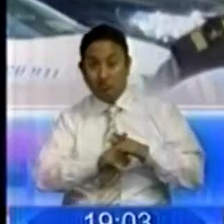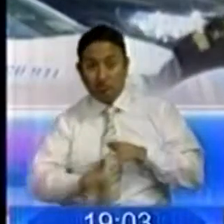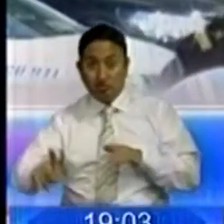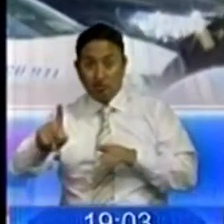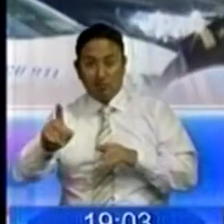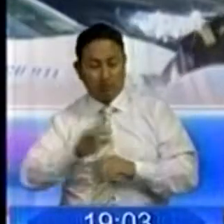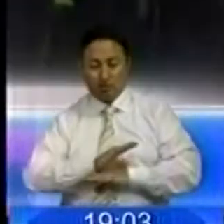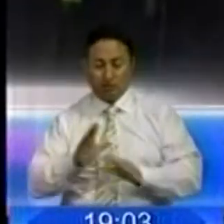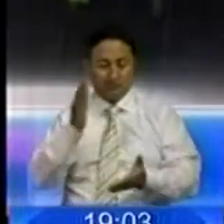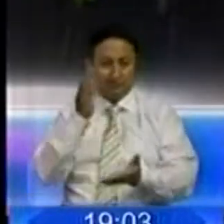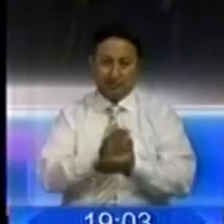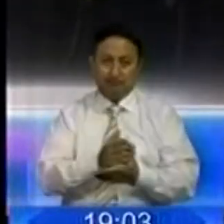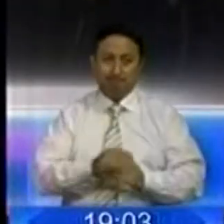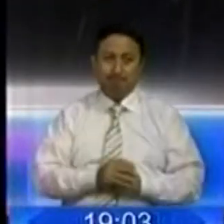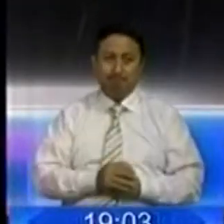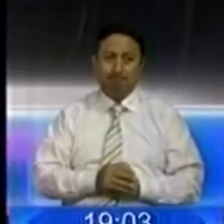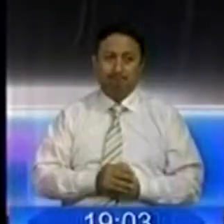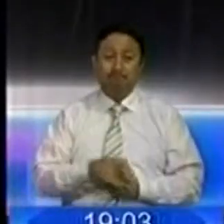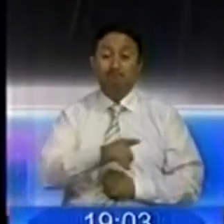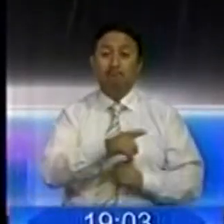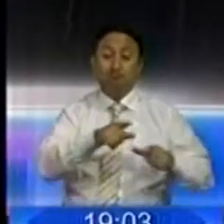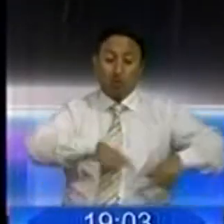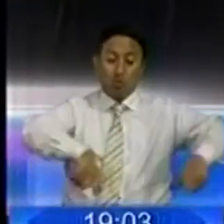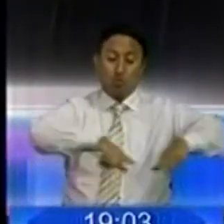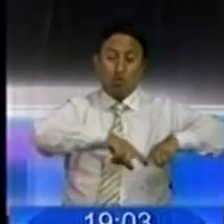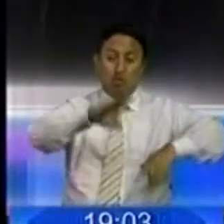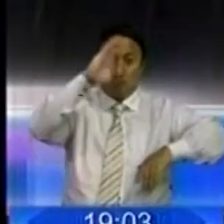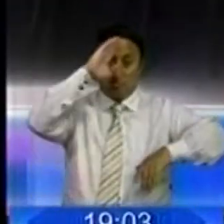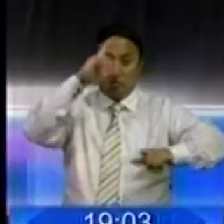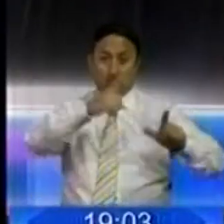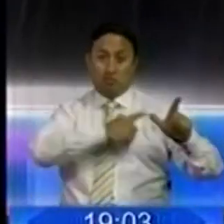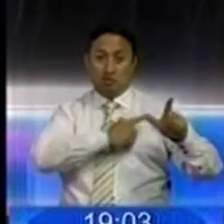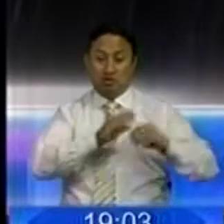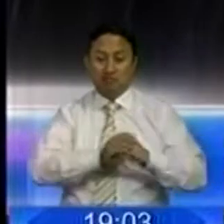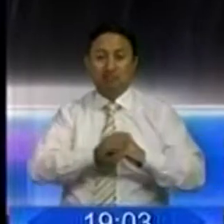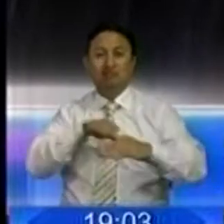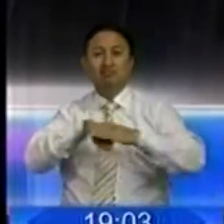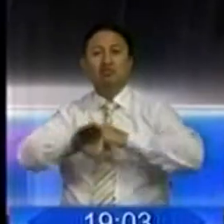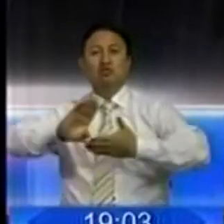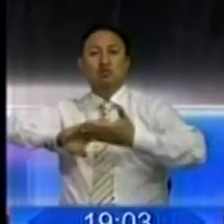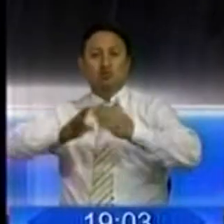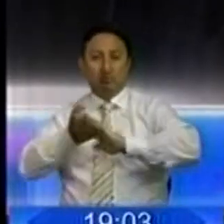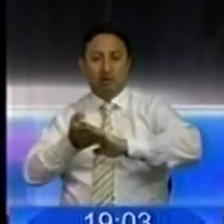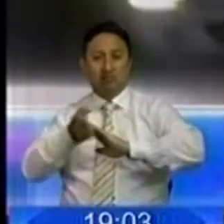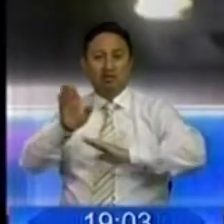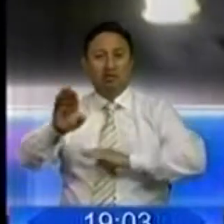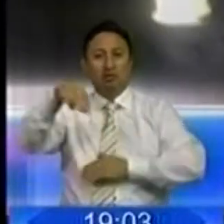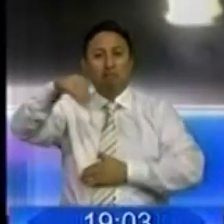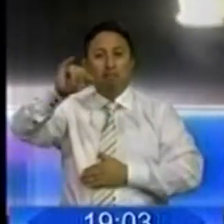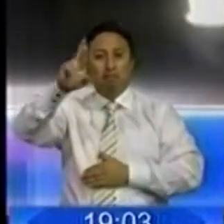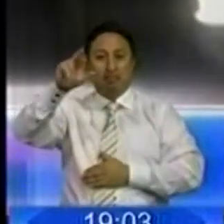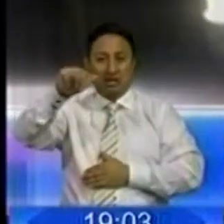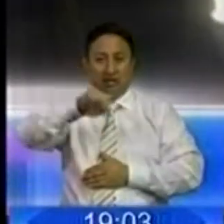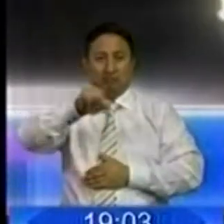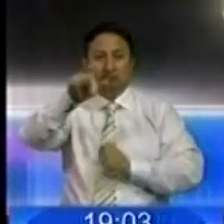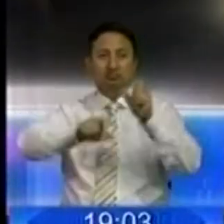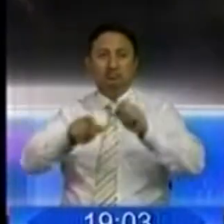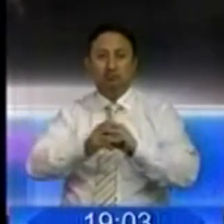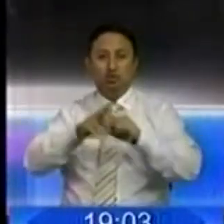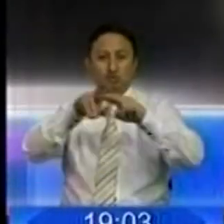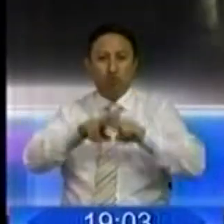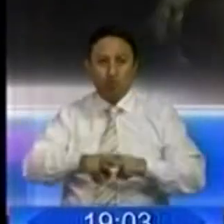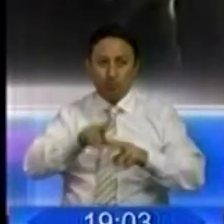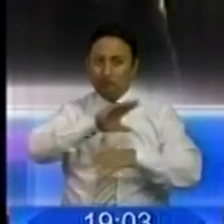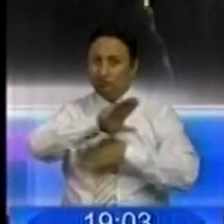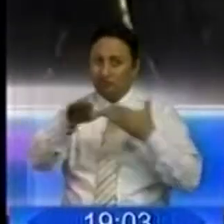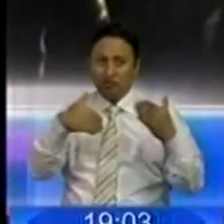ciudadanos a este lugar los retenes policiales y militares están en los ingresos a las comunidades rurales del cantón mira el personal realiza los registros necesarios